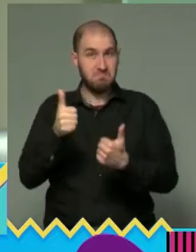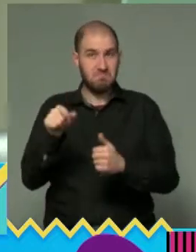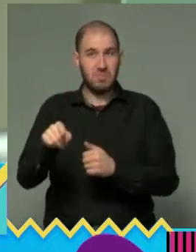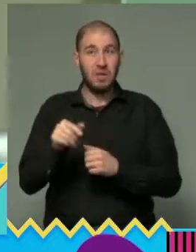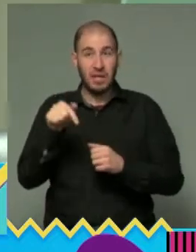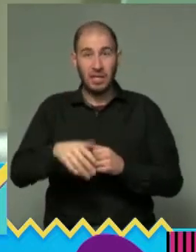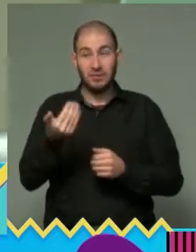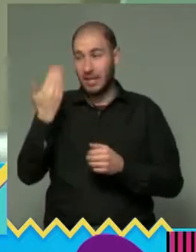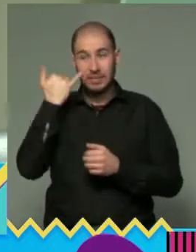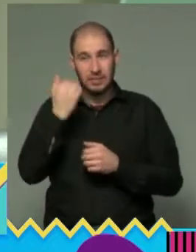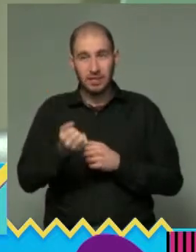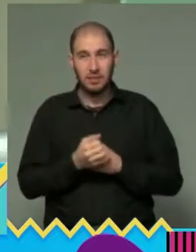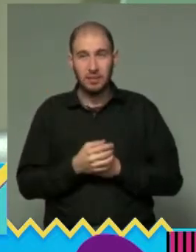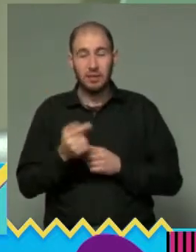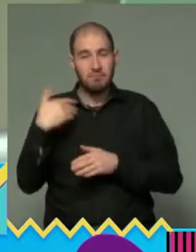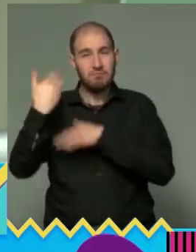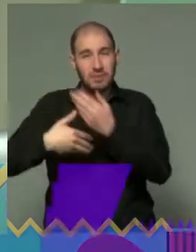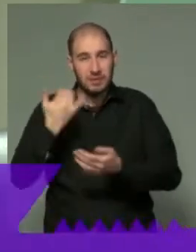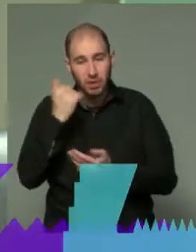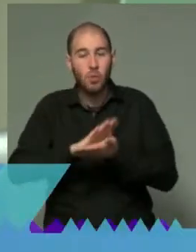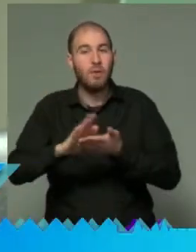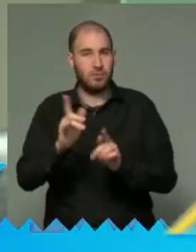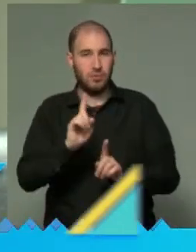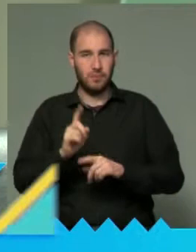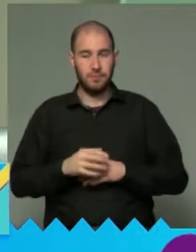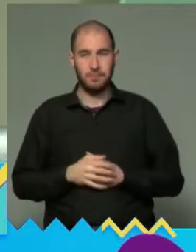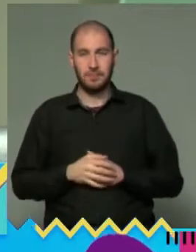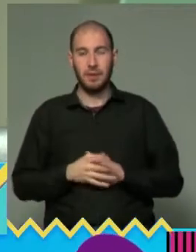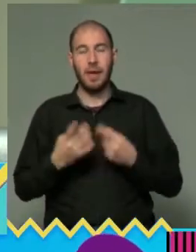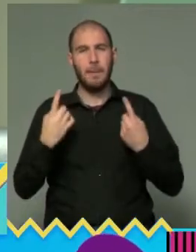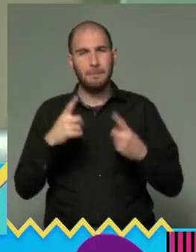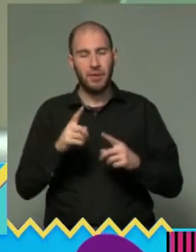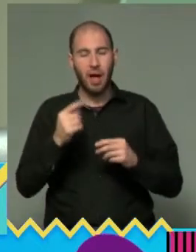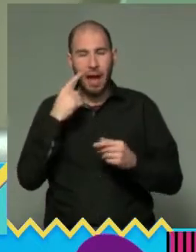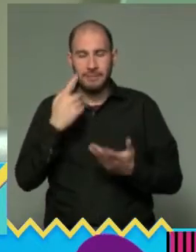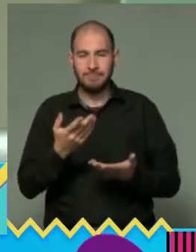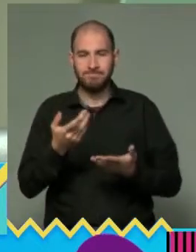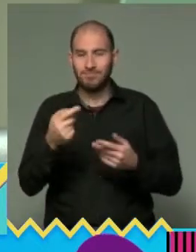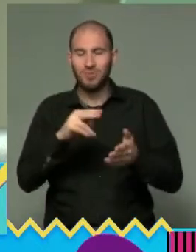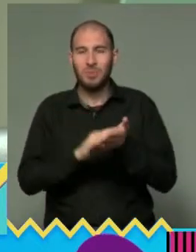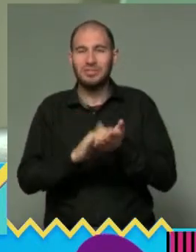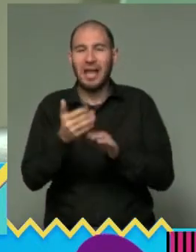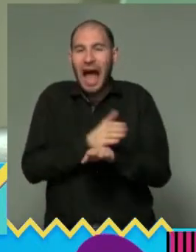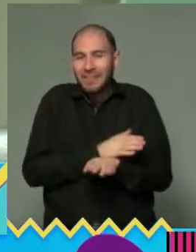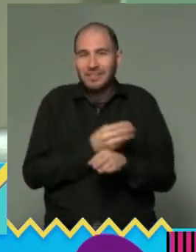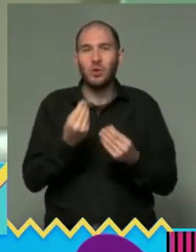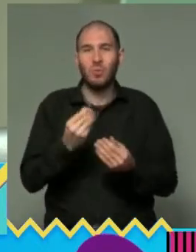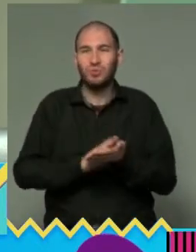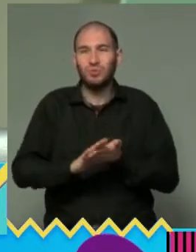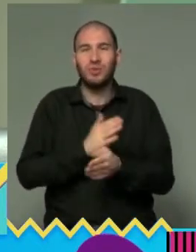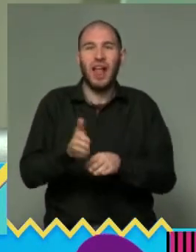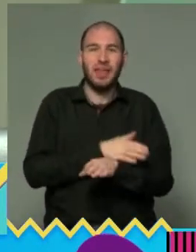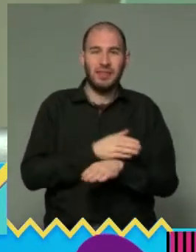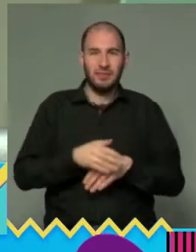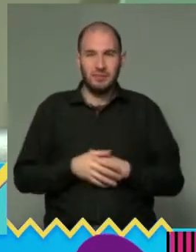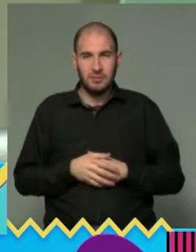hecho eso ya estaba pasando, eso ya venía sucediendo, no es nuevo. Pero el punto es cómo hacemos para evitar esas situaciones, para no llegar a las situaciones de ese